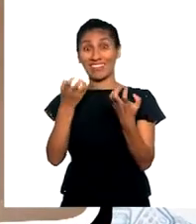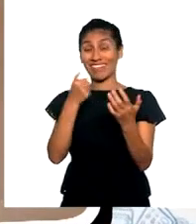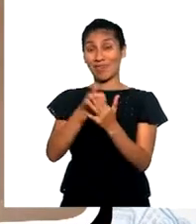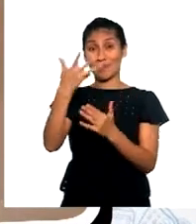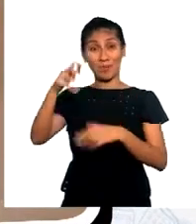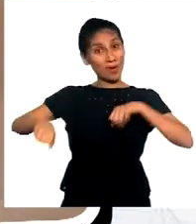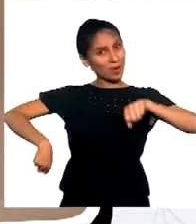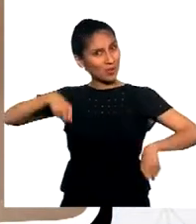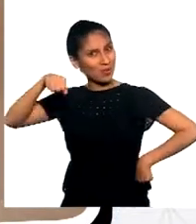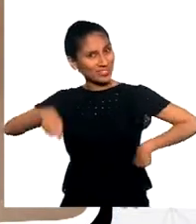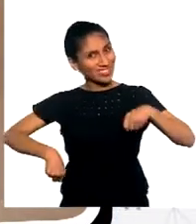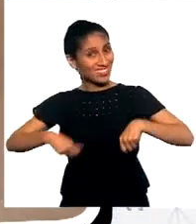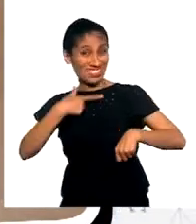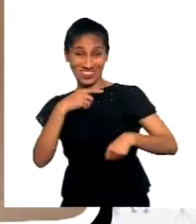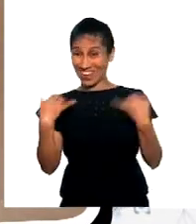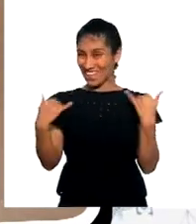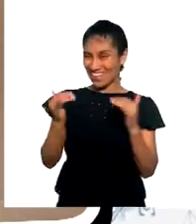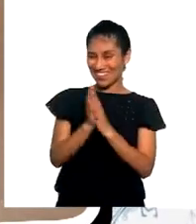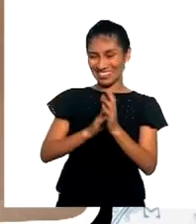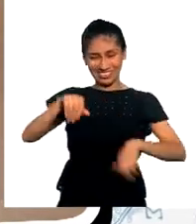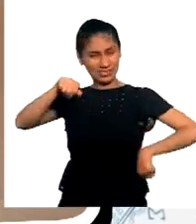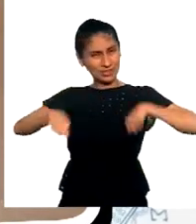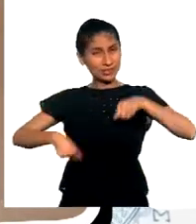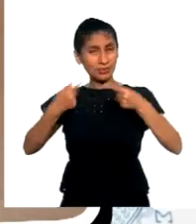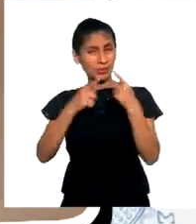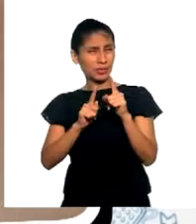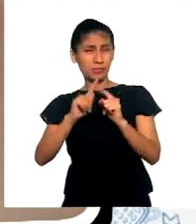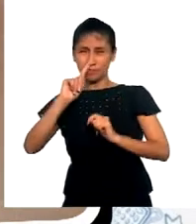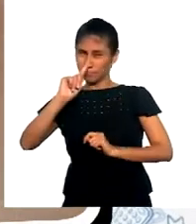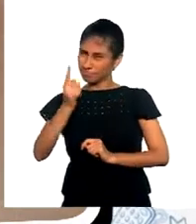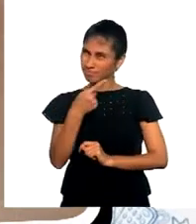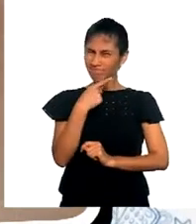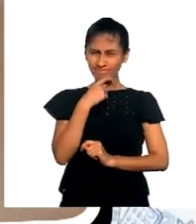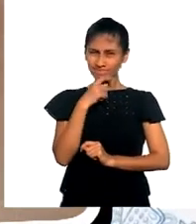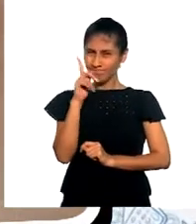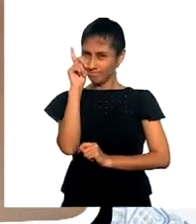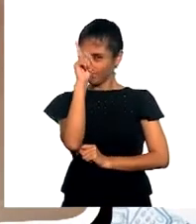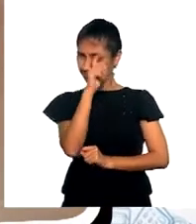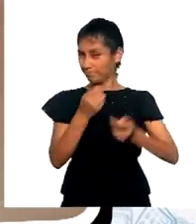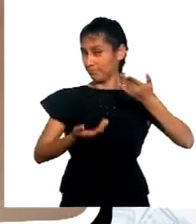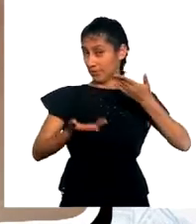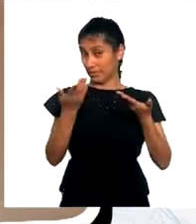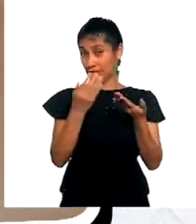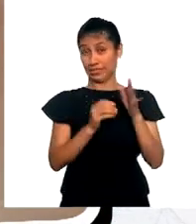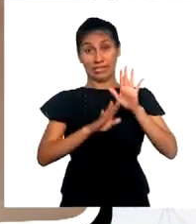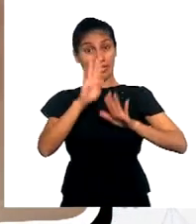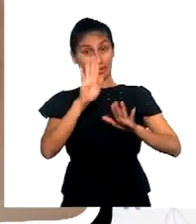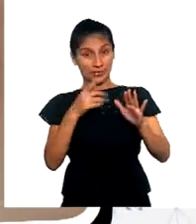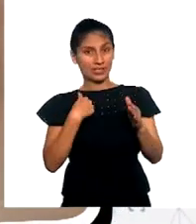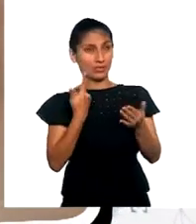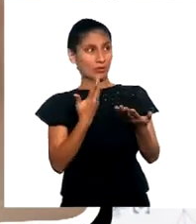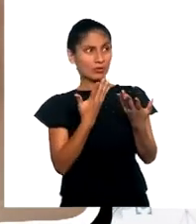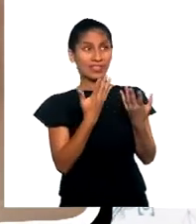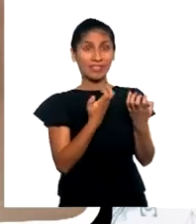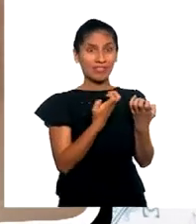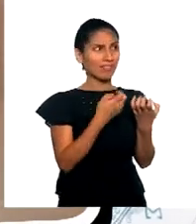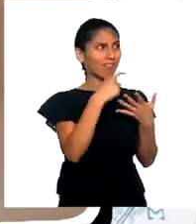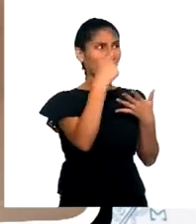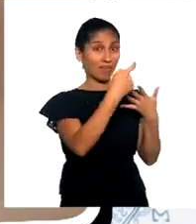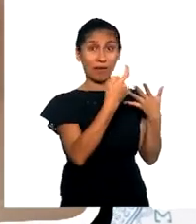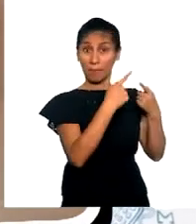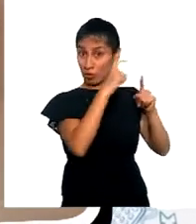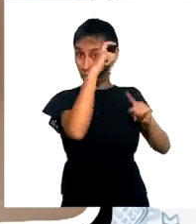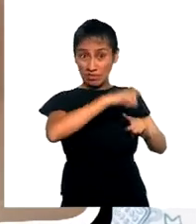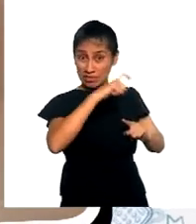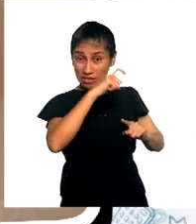yo creo que las principales dificultades que se me presentaron en el camino fueron los gastos innecesarios imprescindibles ya